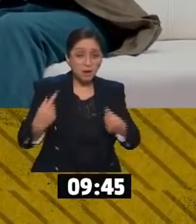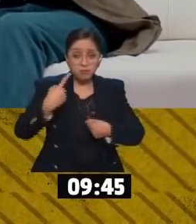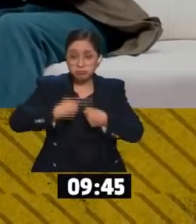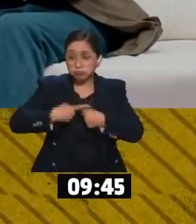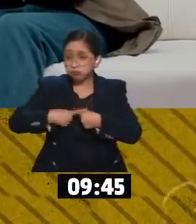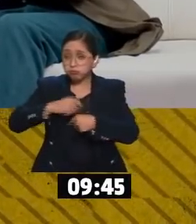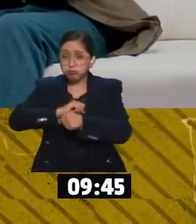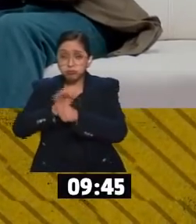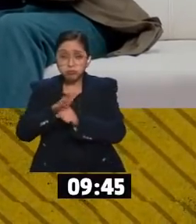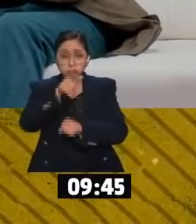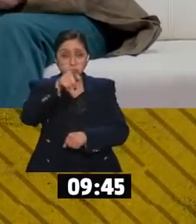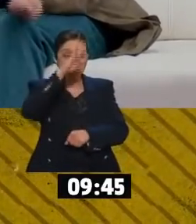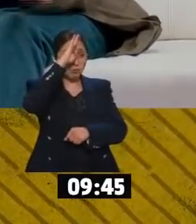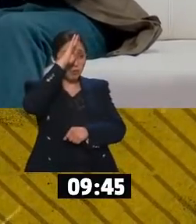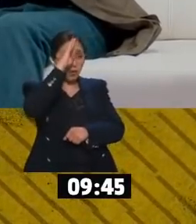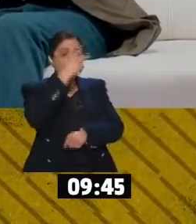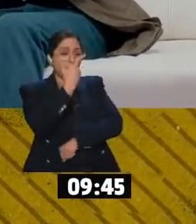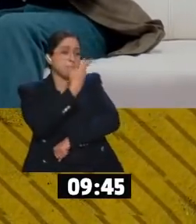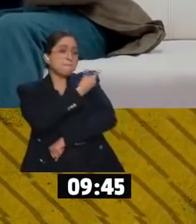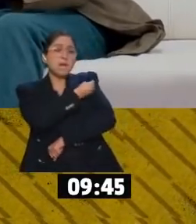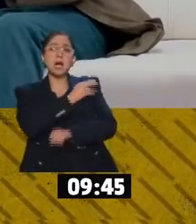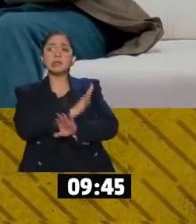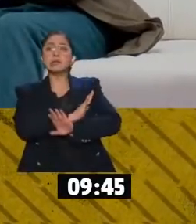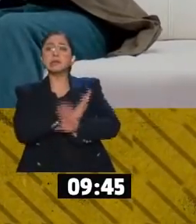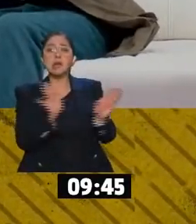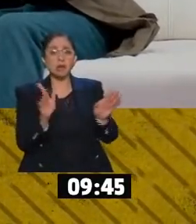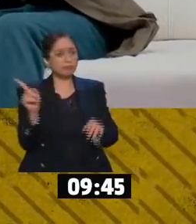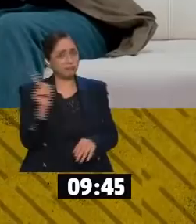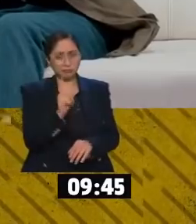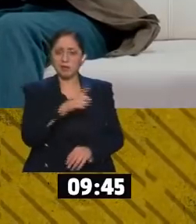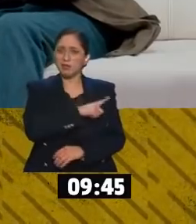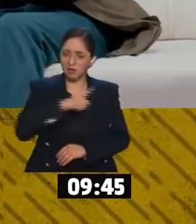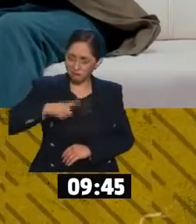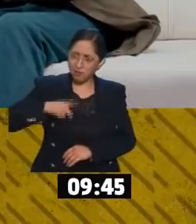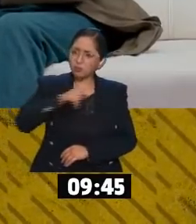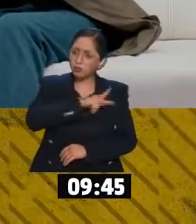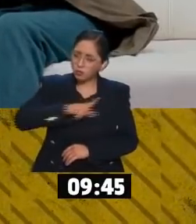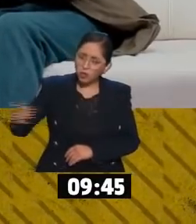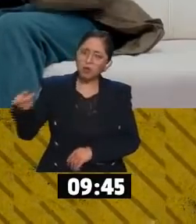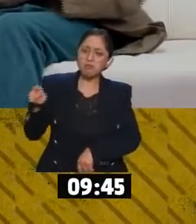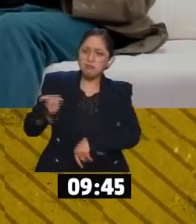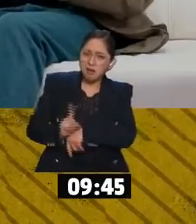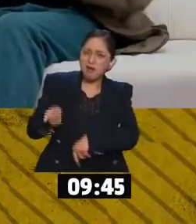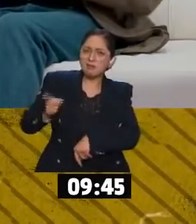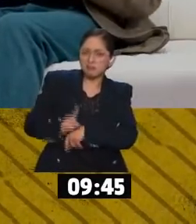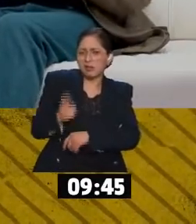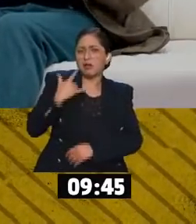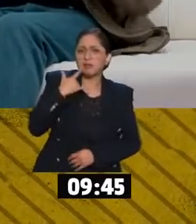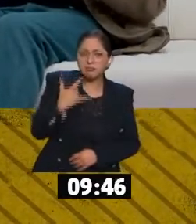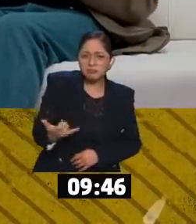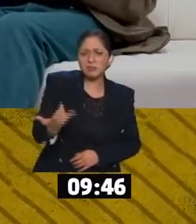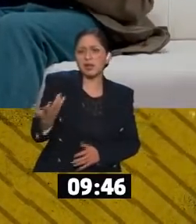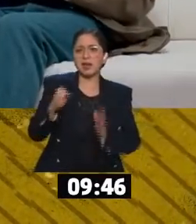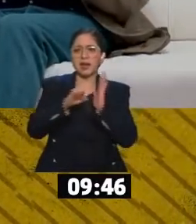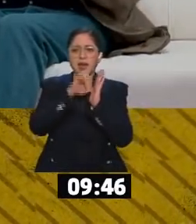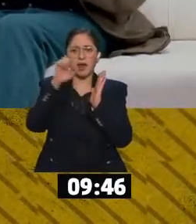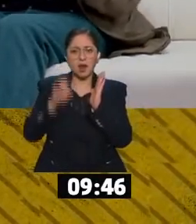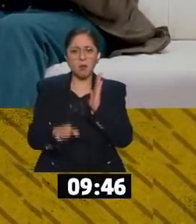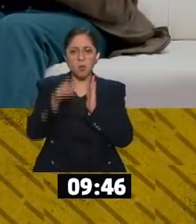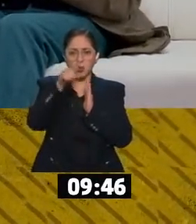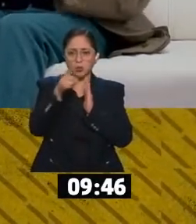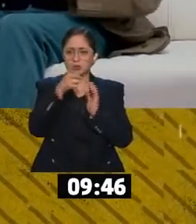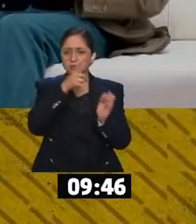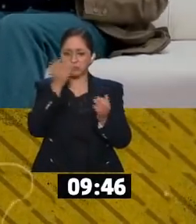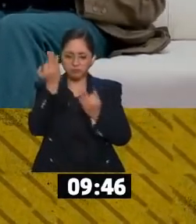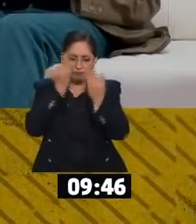vacunas y a nivel de salud, es una lucha diaria donde obviamente están todos los implementos de la higiene personal, pero